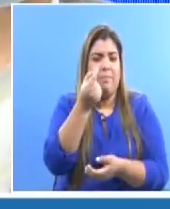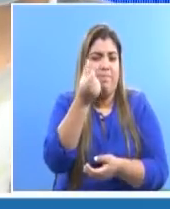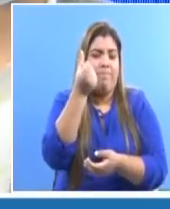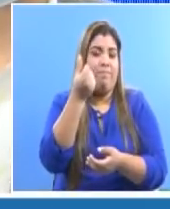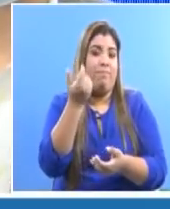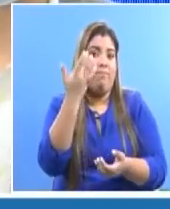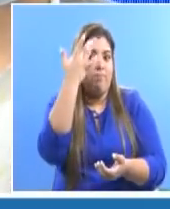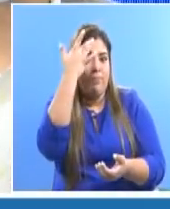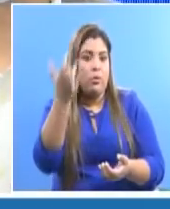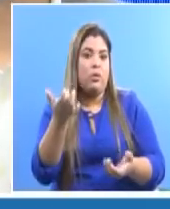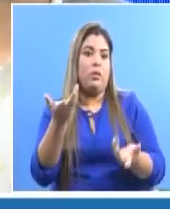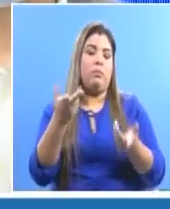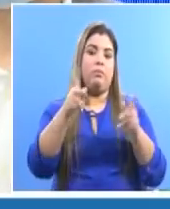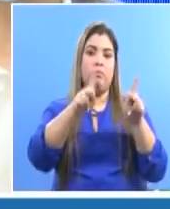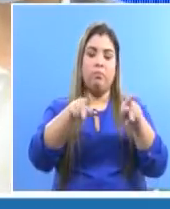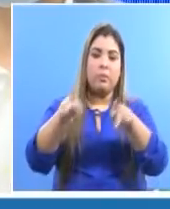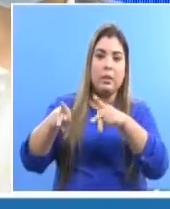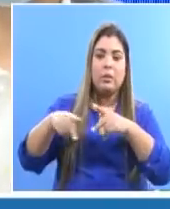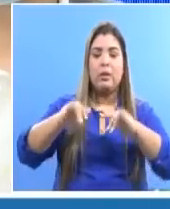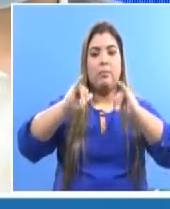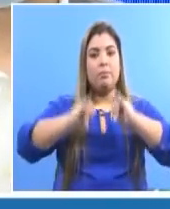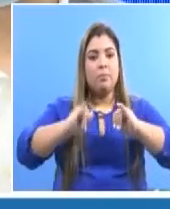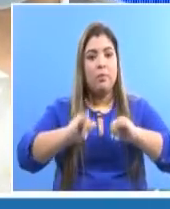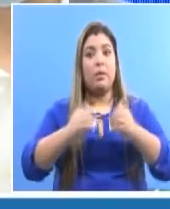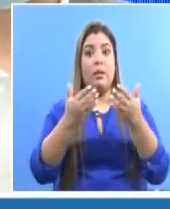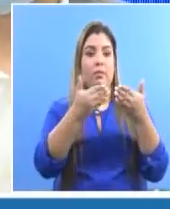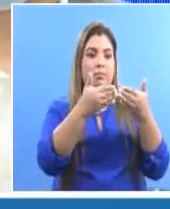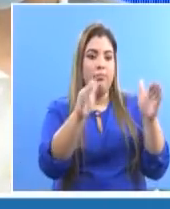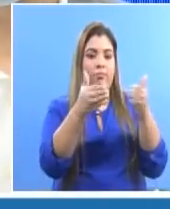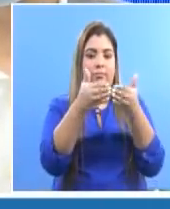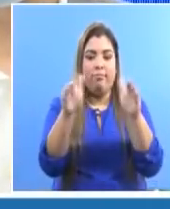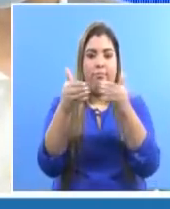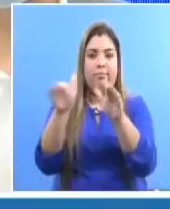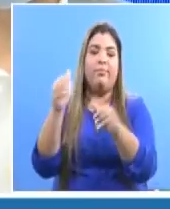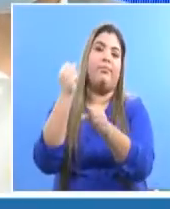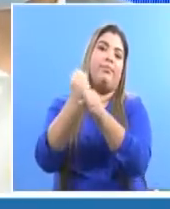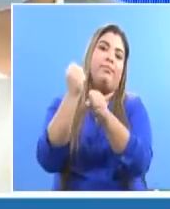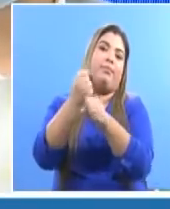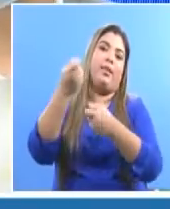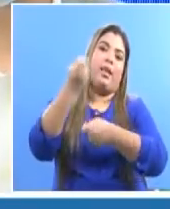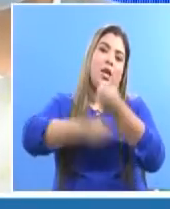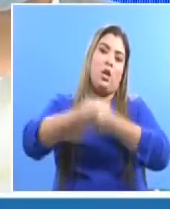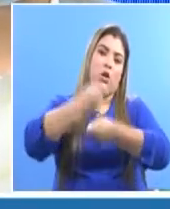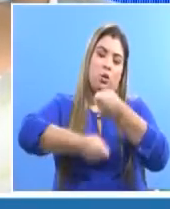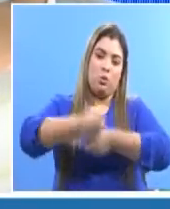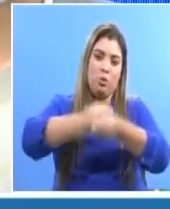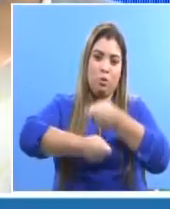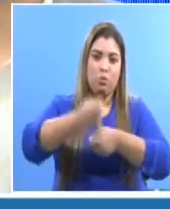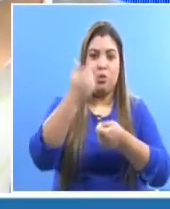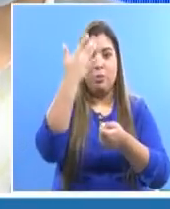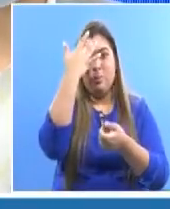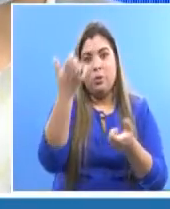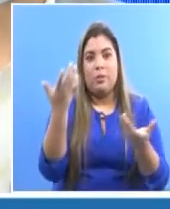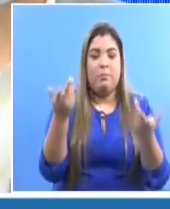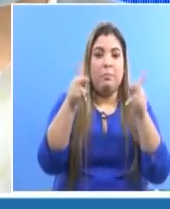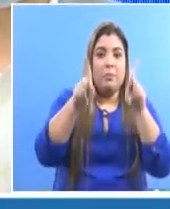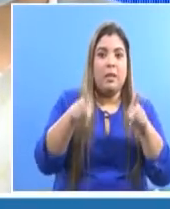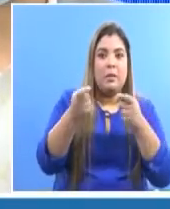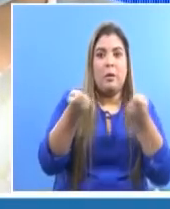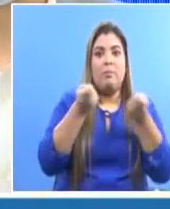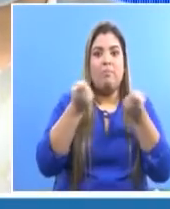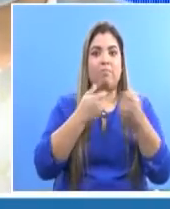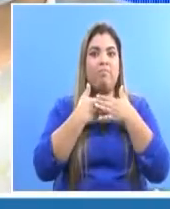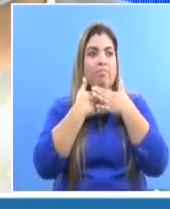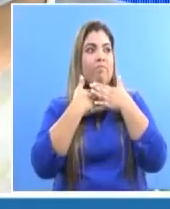como se mencionaba Aris, que se abrieran algunos bloques económicos para obviamente facilitar